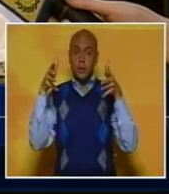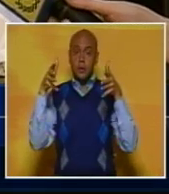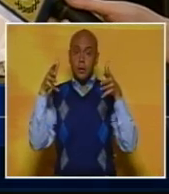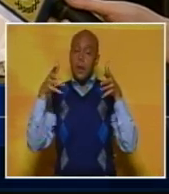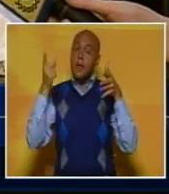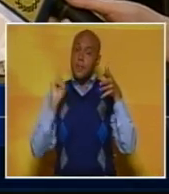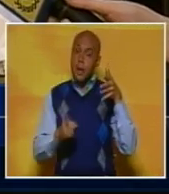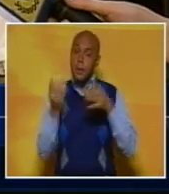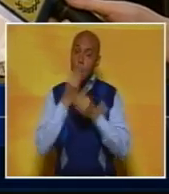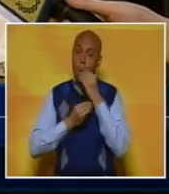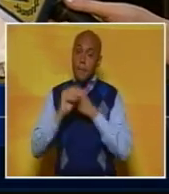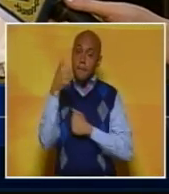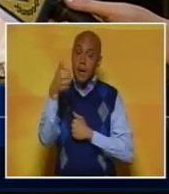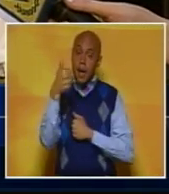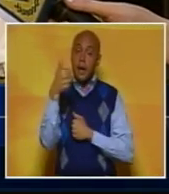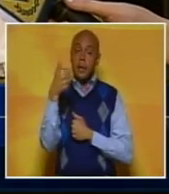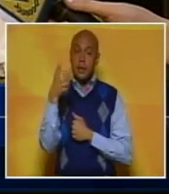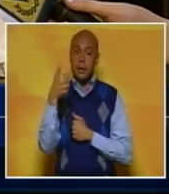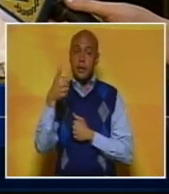adecuada alimentación,